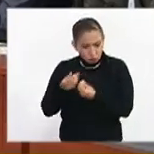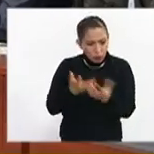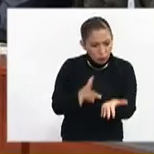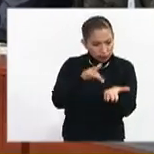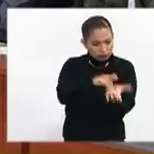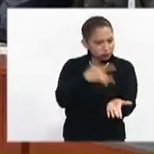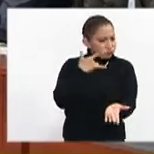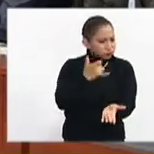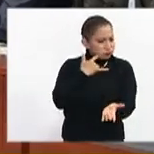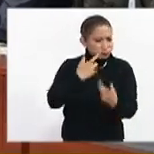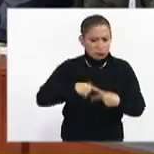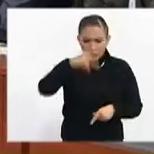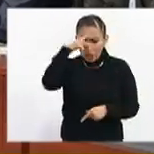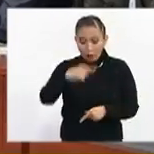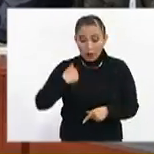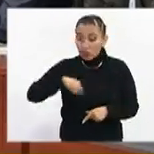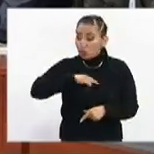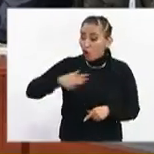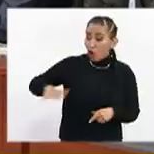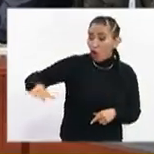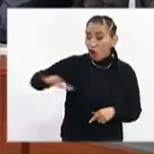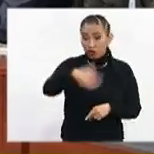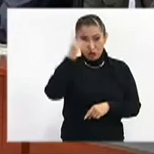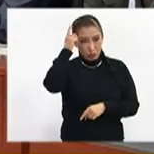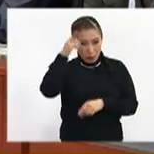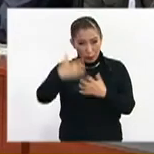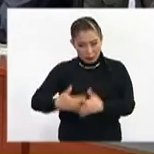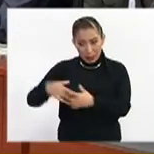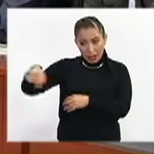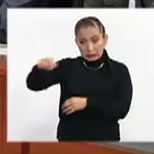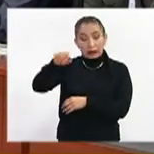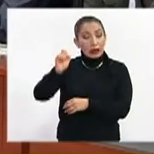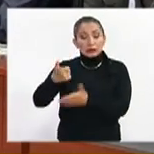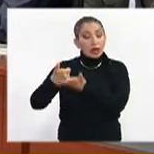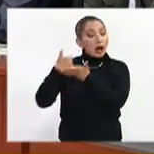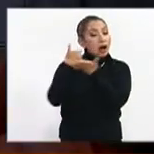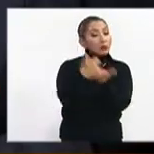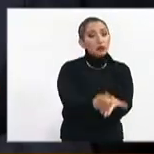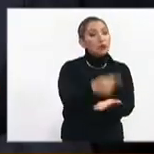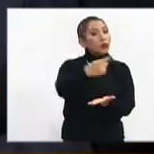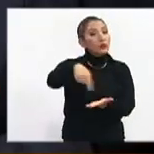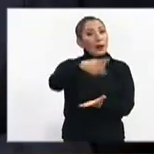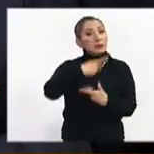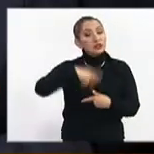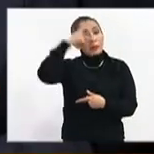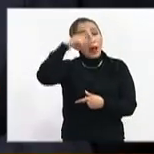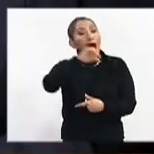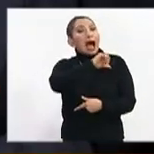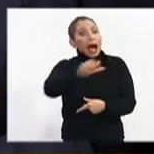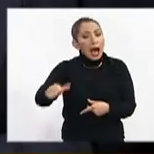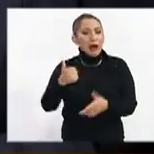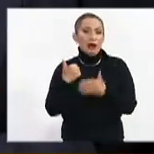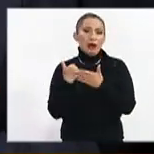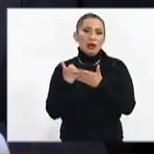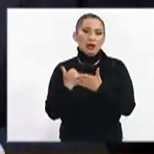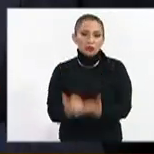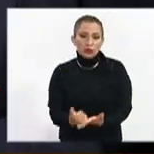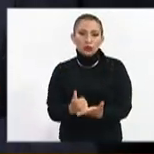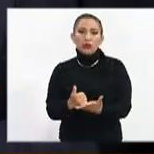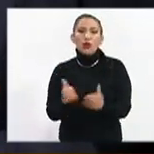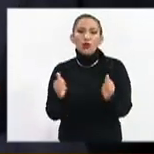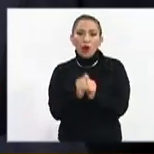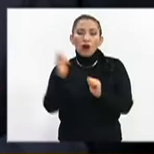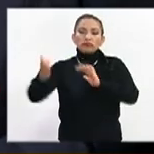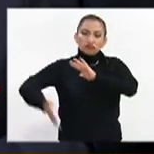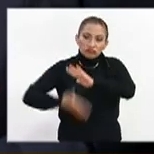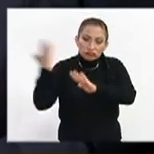de los mexicanos, en donde nos hemos unido y que significa la solidaridad de los mexicanos para colaborar ahora